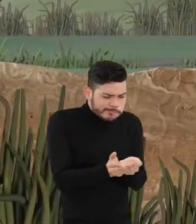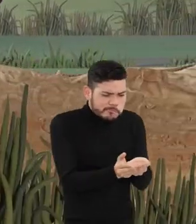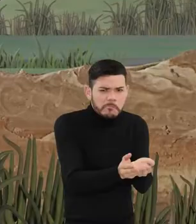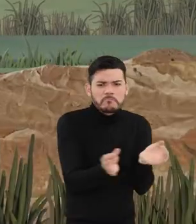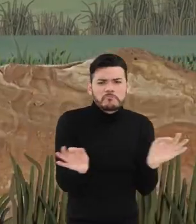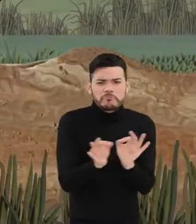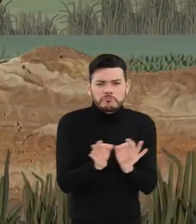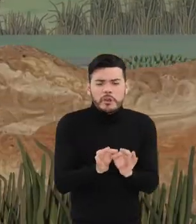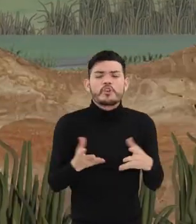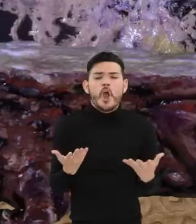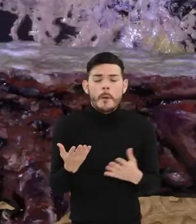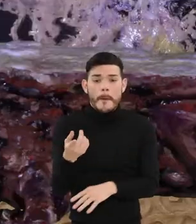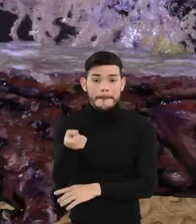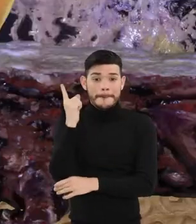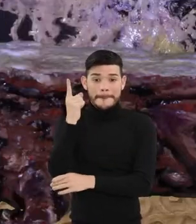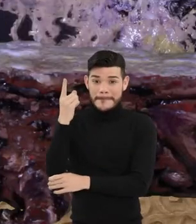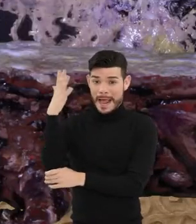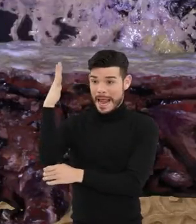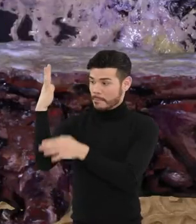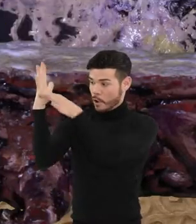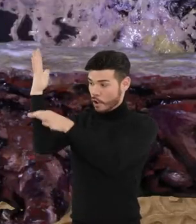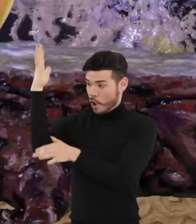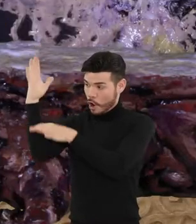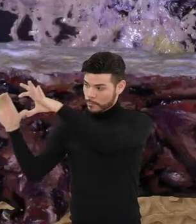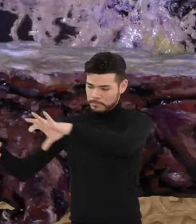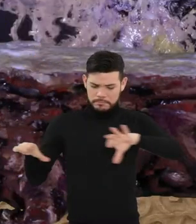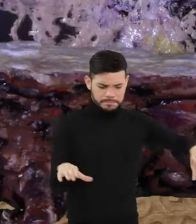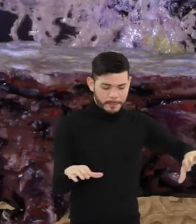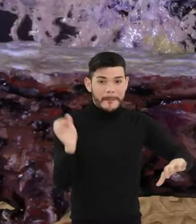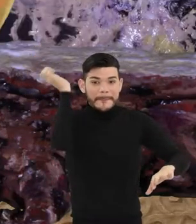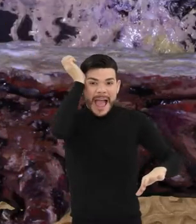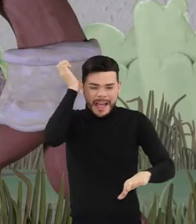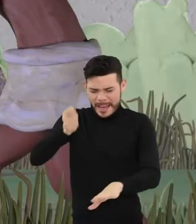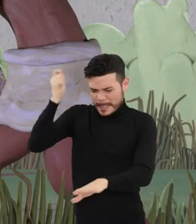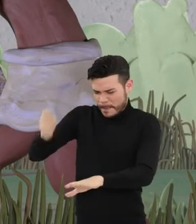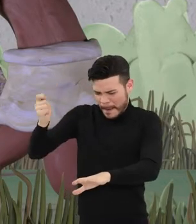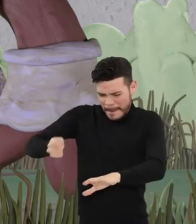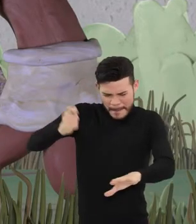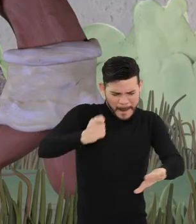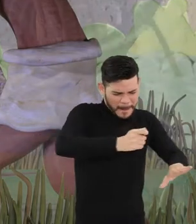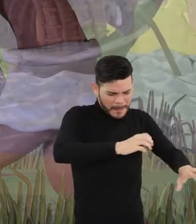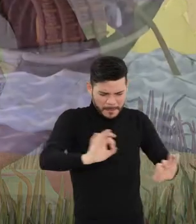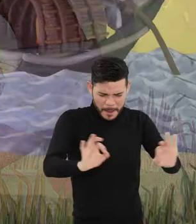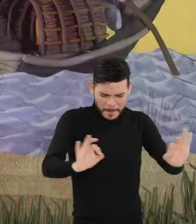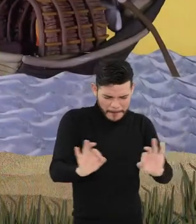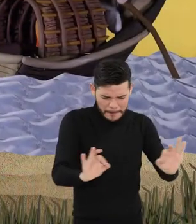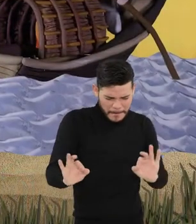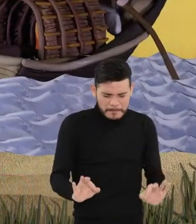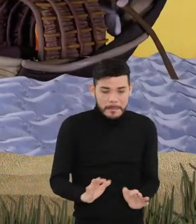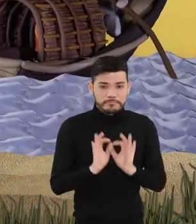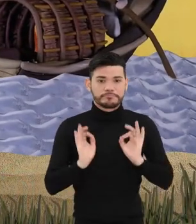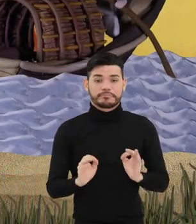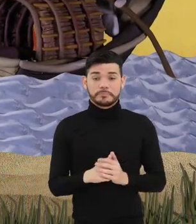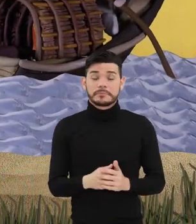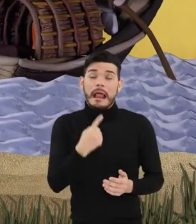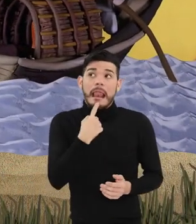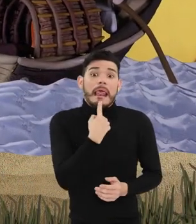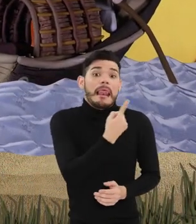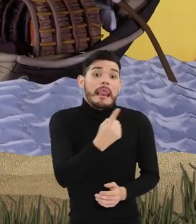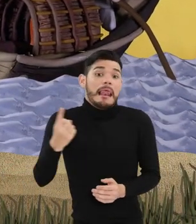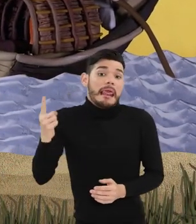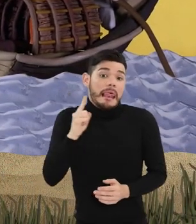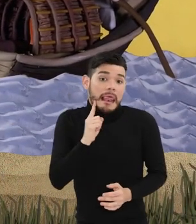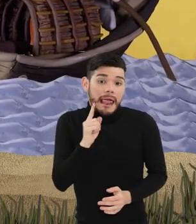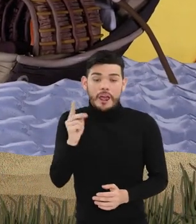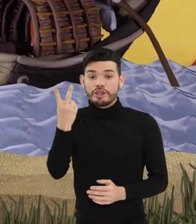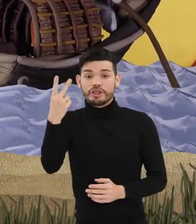se hacían a partir de un solo tronco que iban quemando y ahuecando con las hachas de piedra. Se dice que dos técnicos